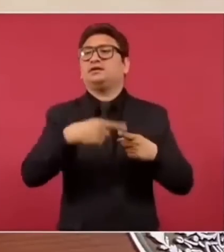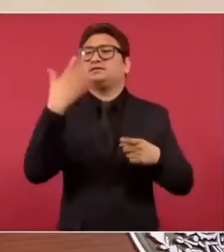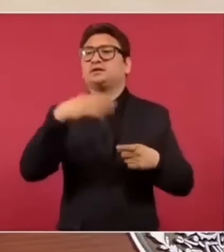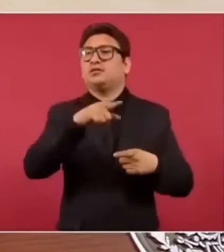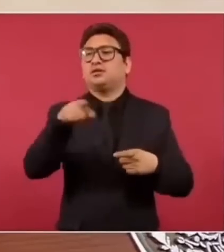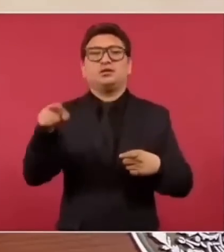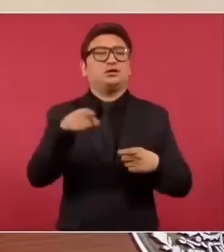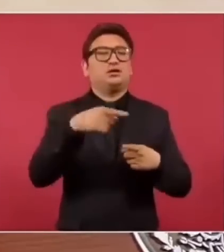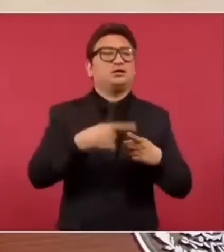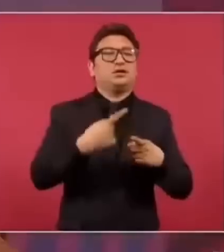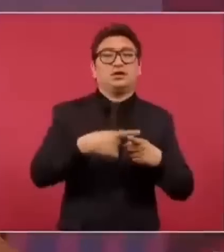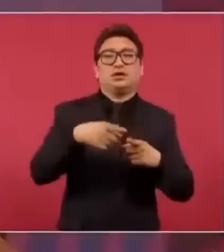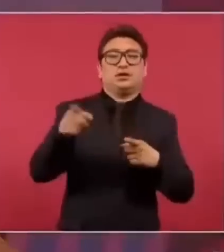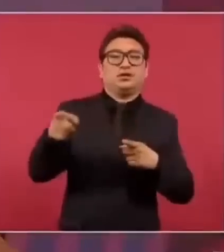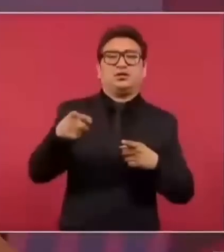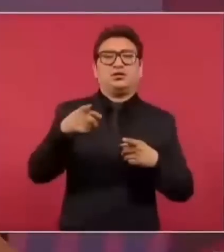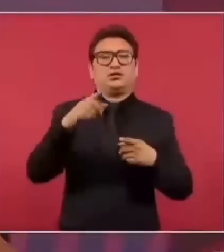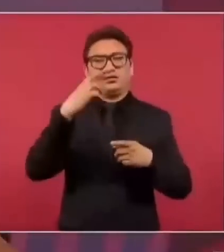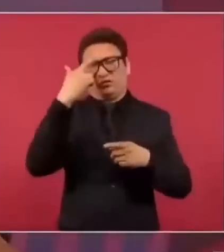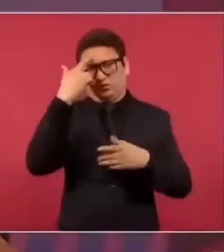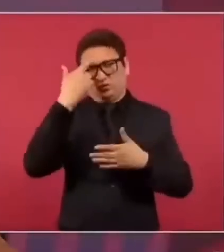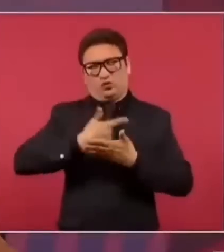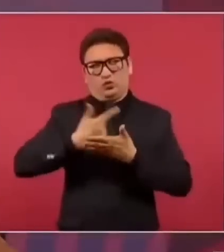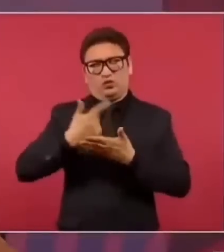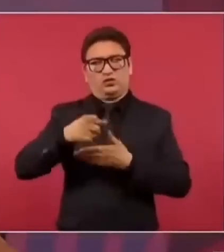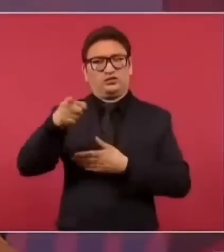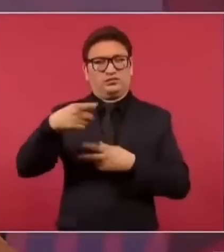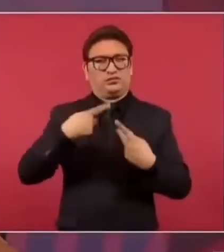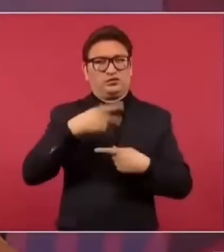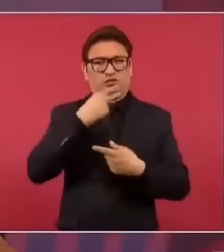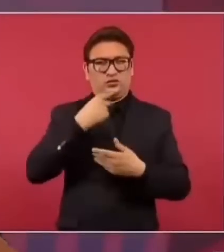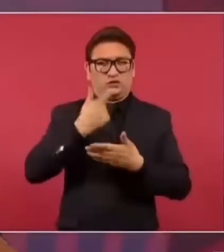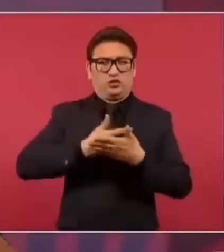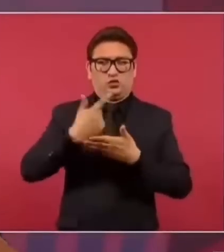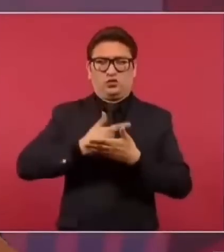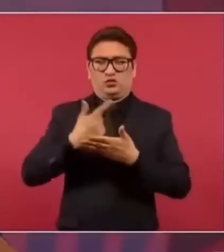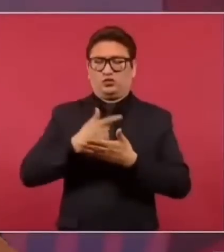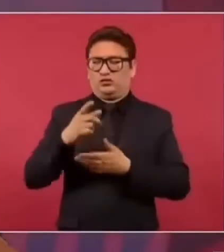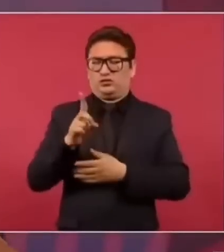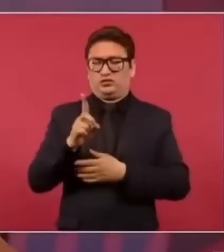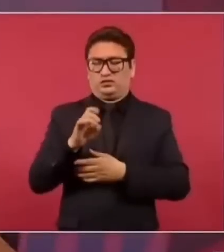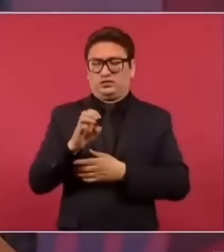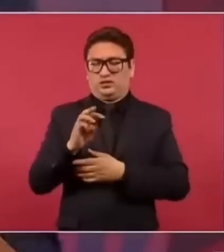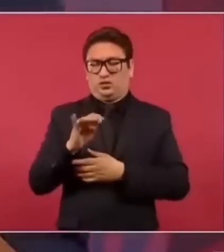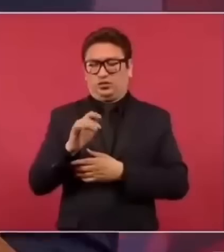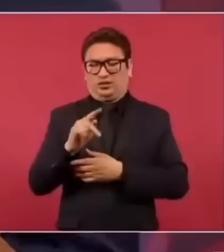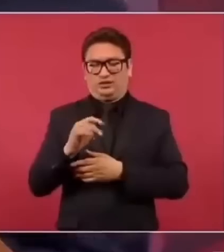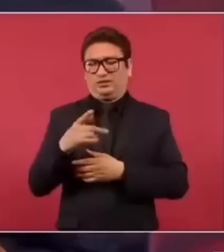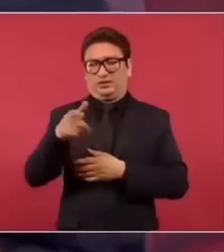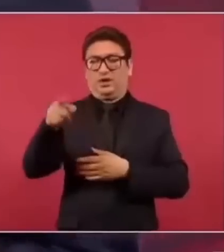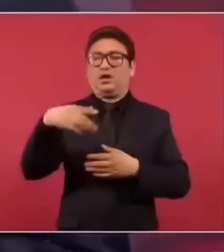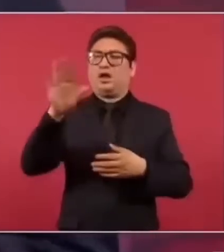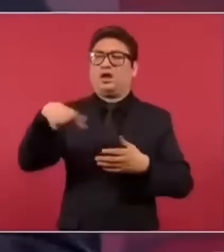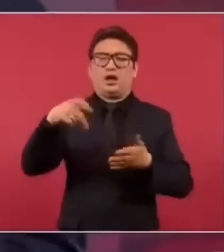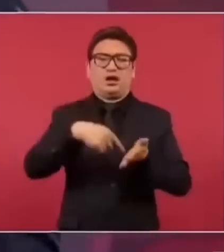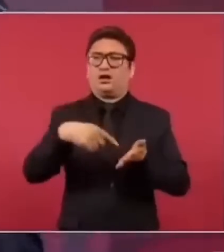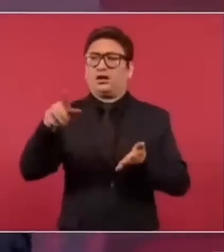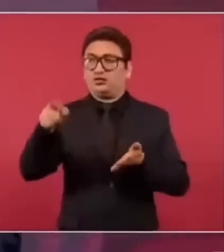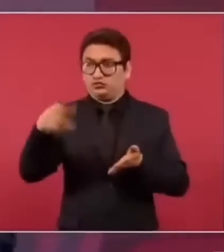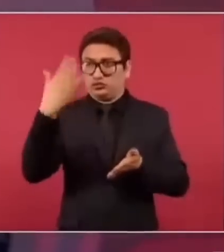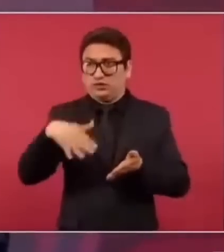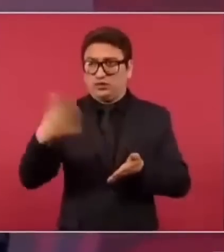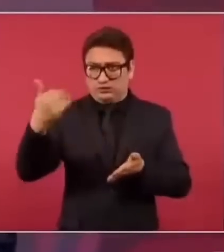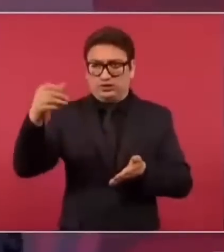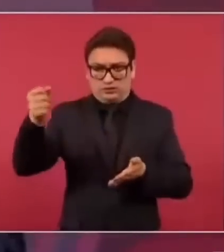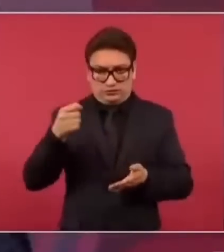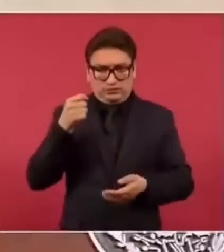No, pues me acuerdo de un contador de WIT. Ah, quédese aquí, yo